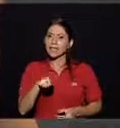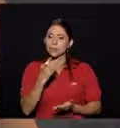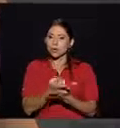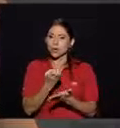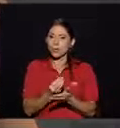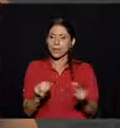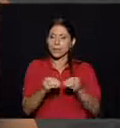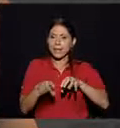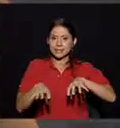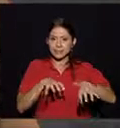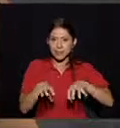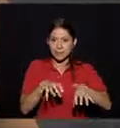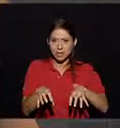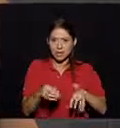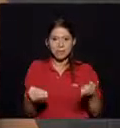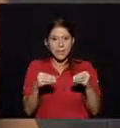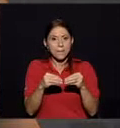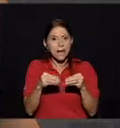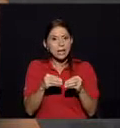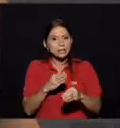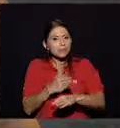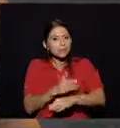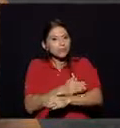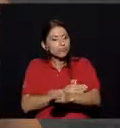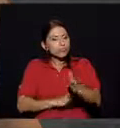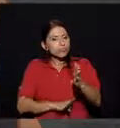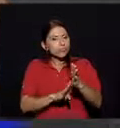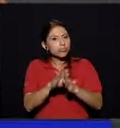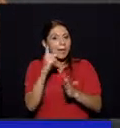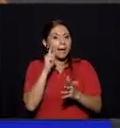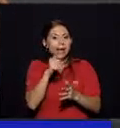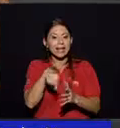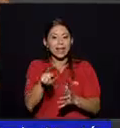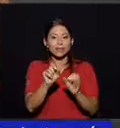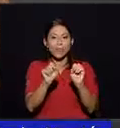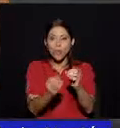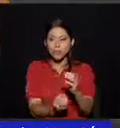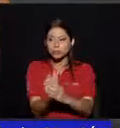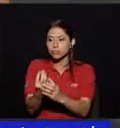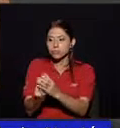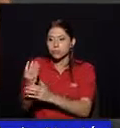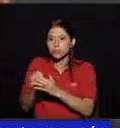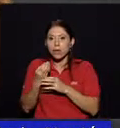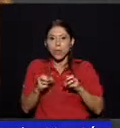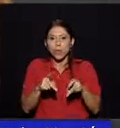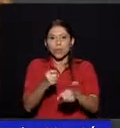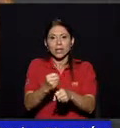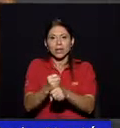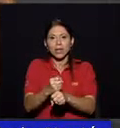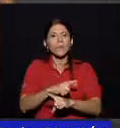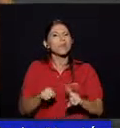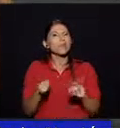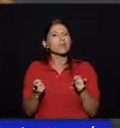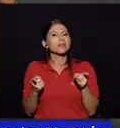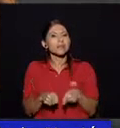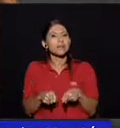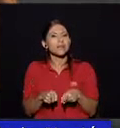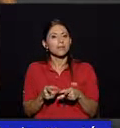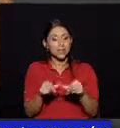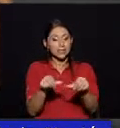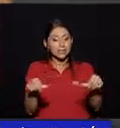más dinámica, que genere, digamos, más crecimiento para que eso se traduzca en empleo. ¿Y qué es lo que está pasando? Que los sectores